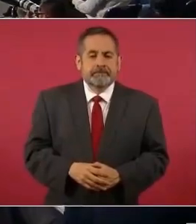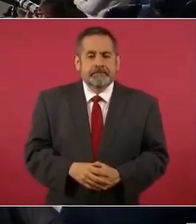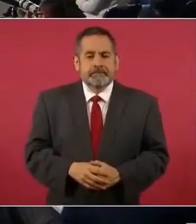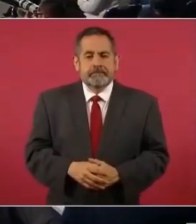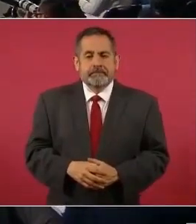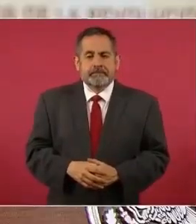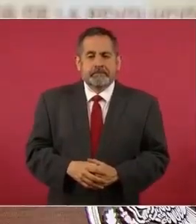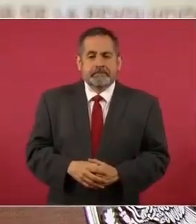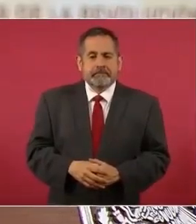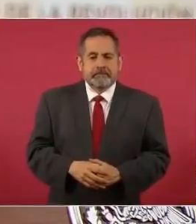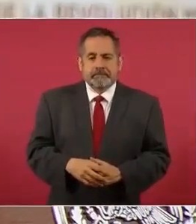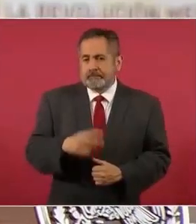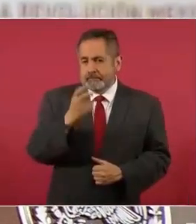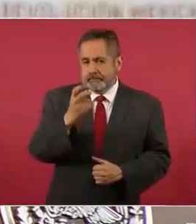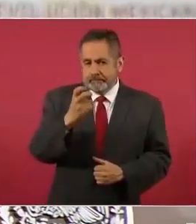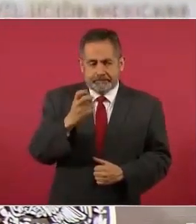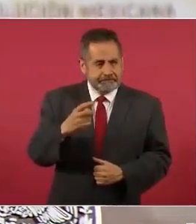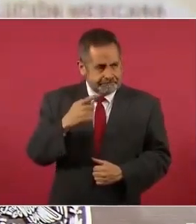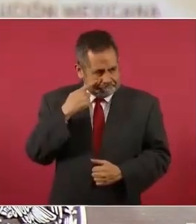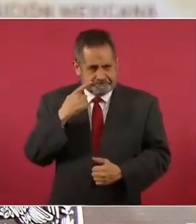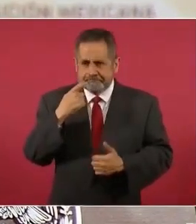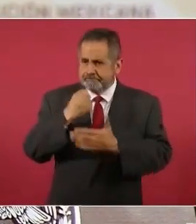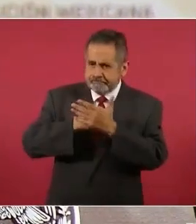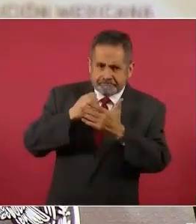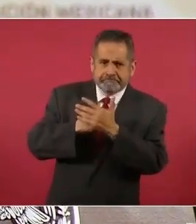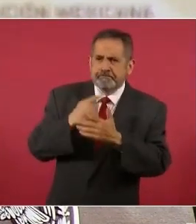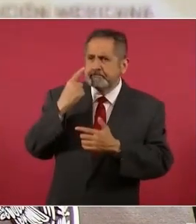y esa es la vida democrática.